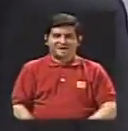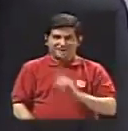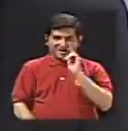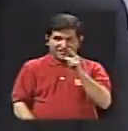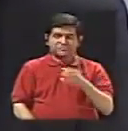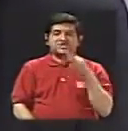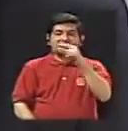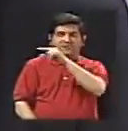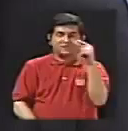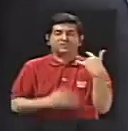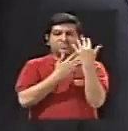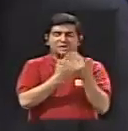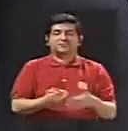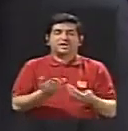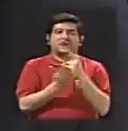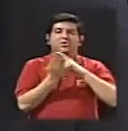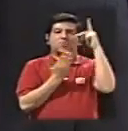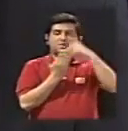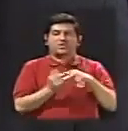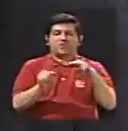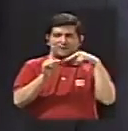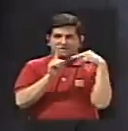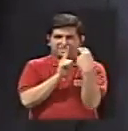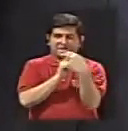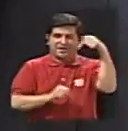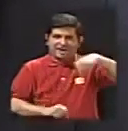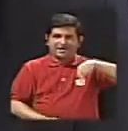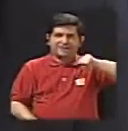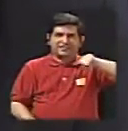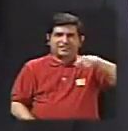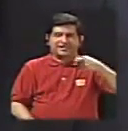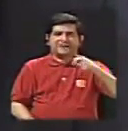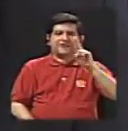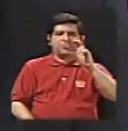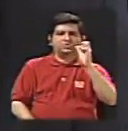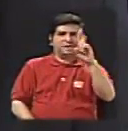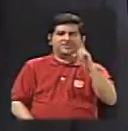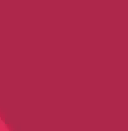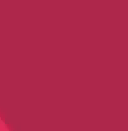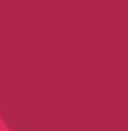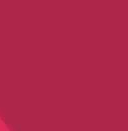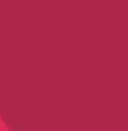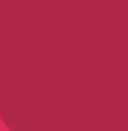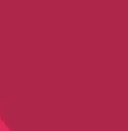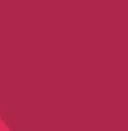la próxima semana los esperamos en un nuevo programa de Puntos de Vista aquí en su canal UCR.